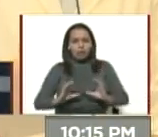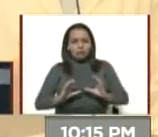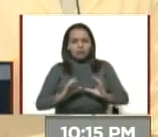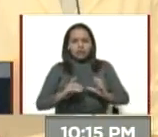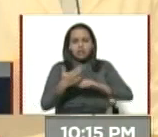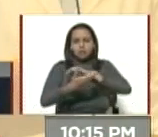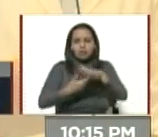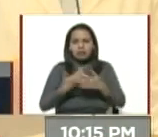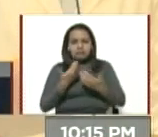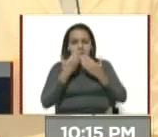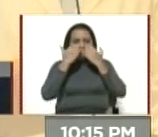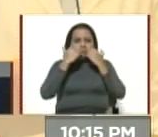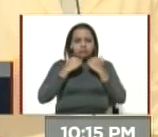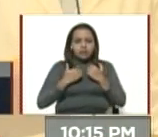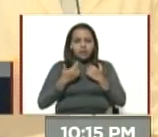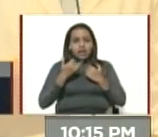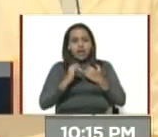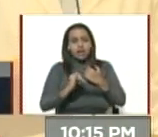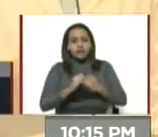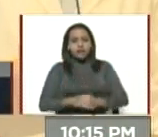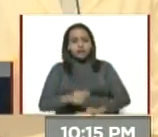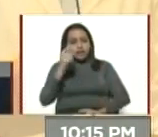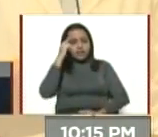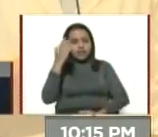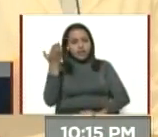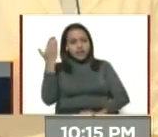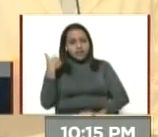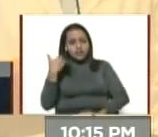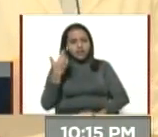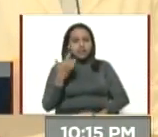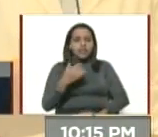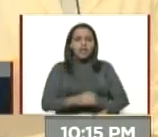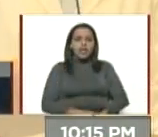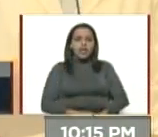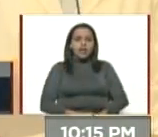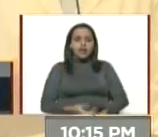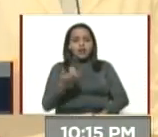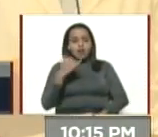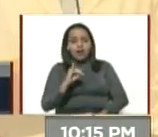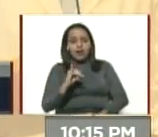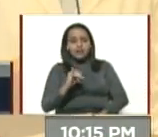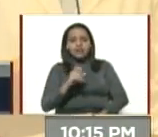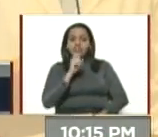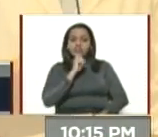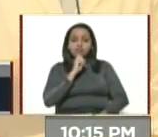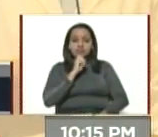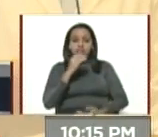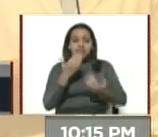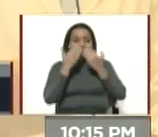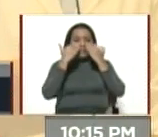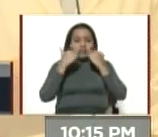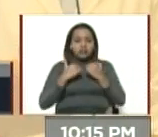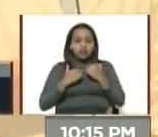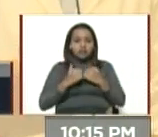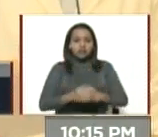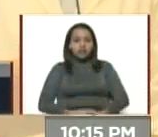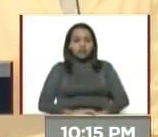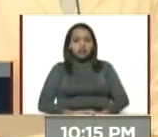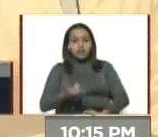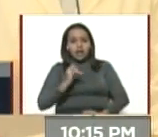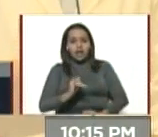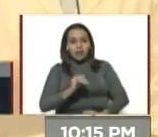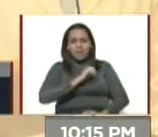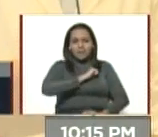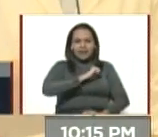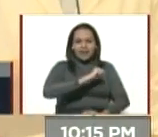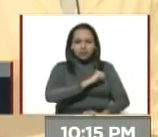respiratoria, y el día de ayer presentó un cuadro agudo de dificultad respiratoria severa que la condujo a